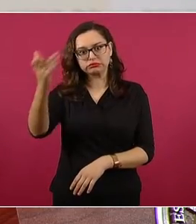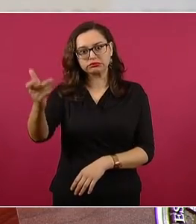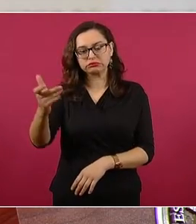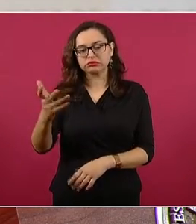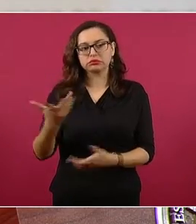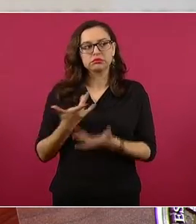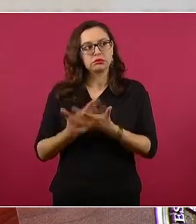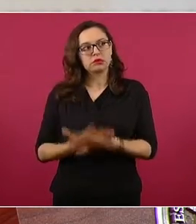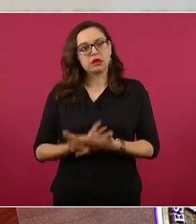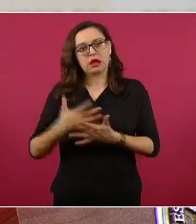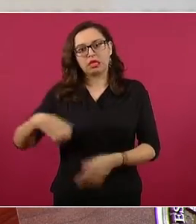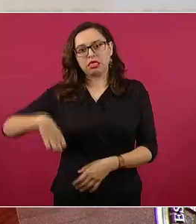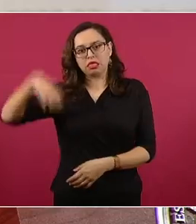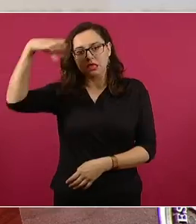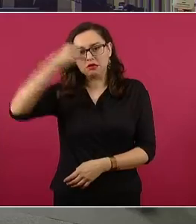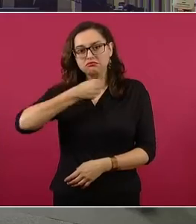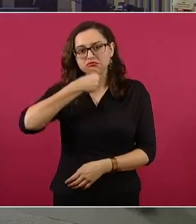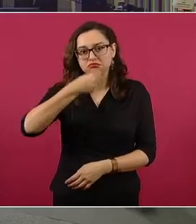Ya